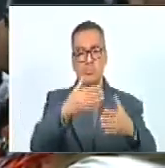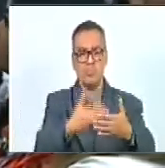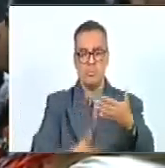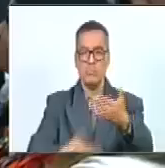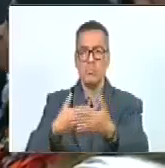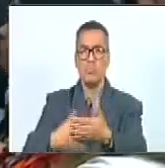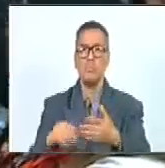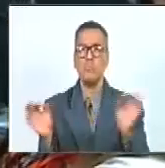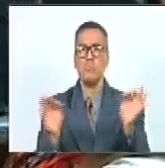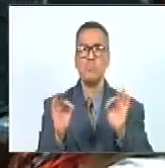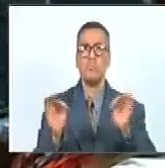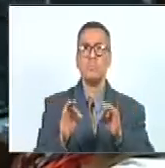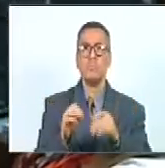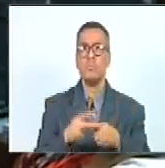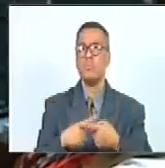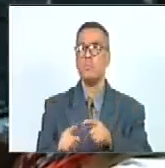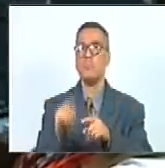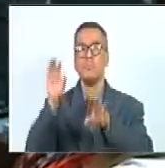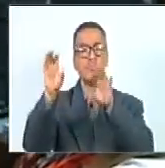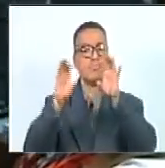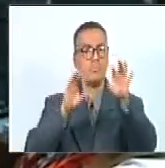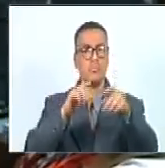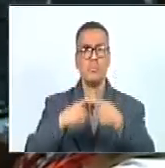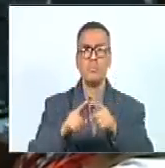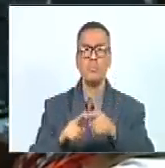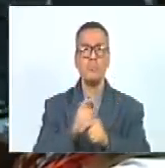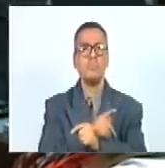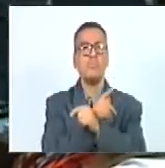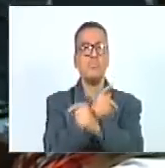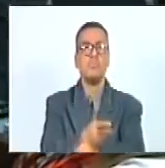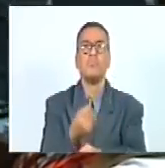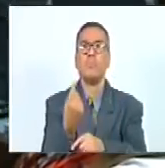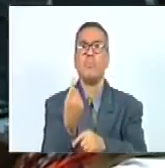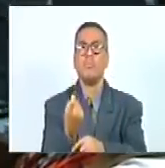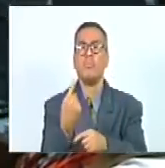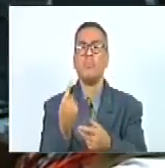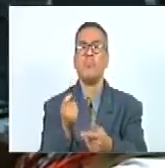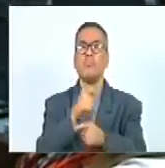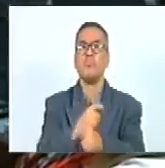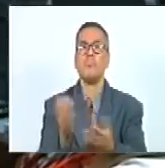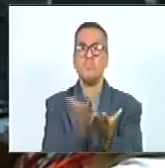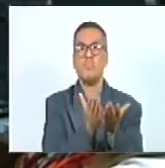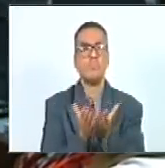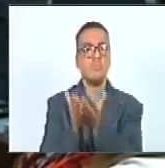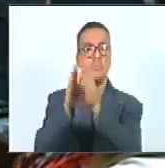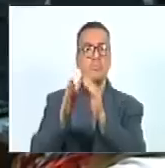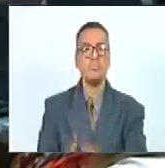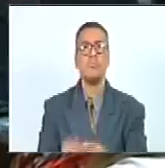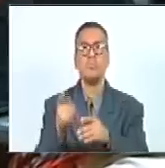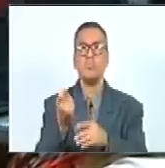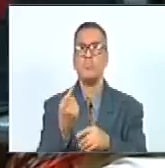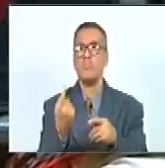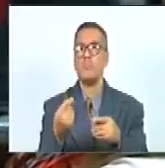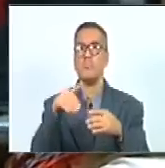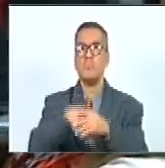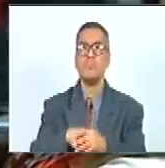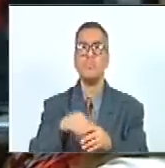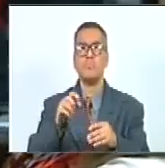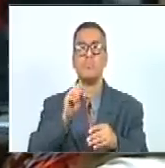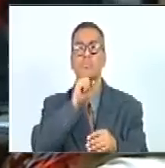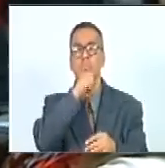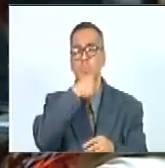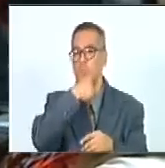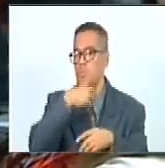No habían boletas para egresados, había insuficientes boletas para estudiantes, mucho menos boletas para